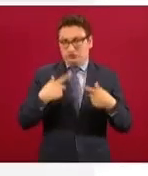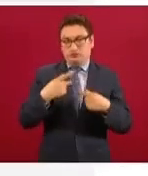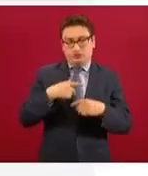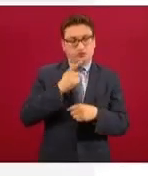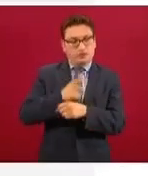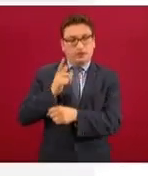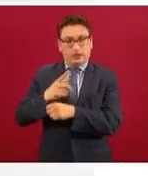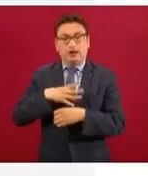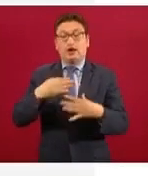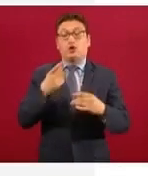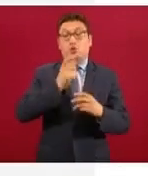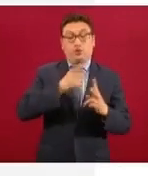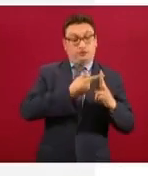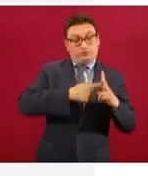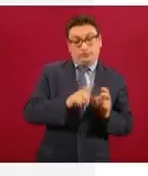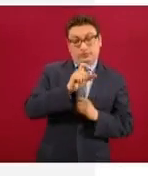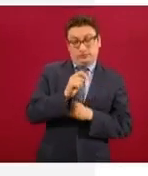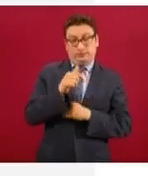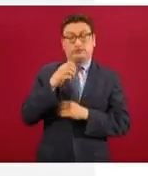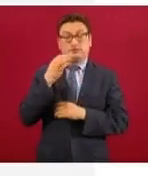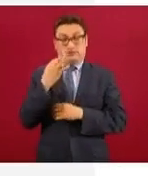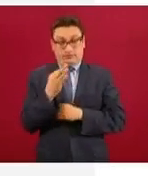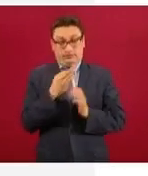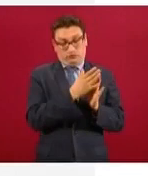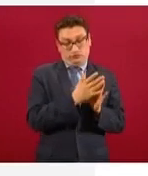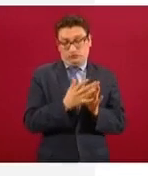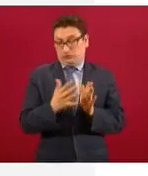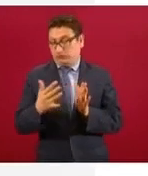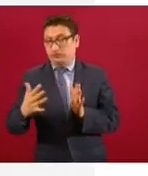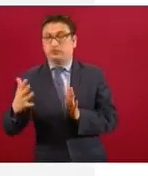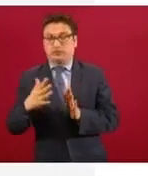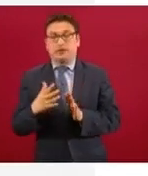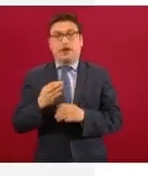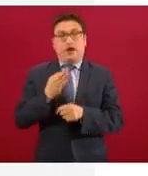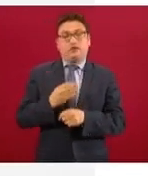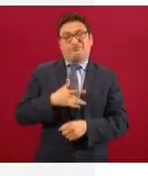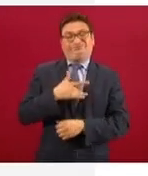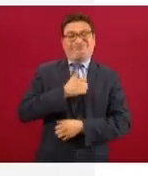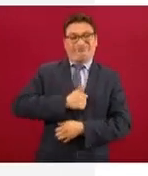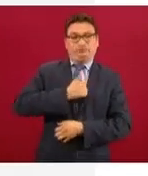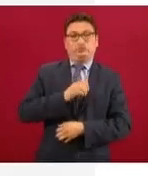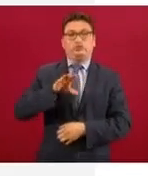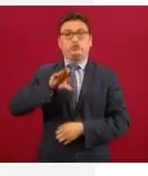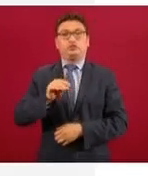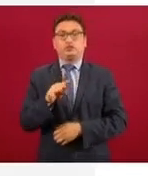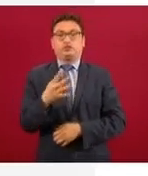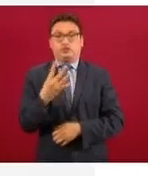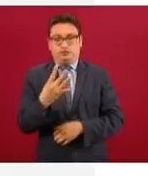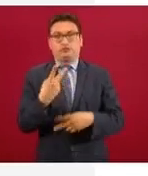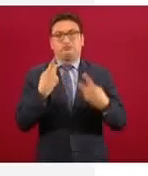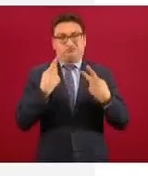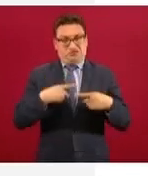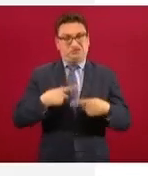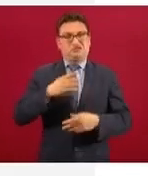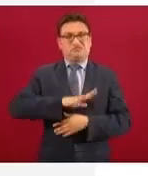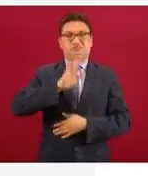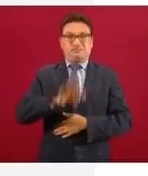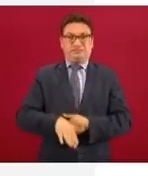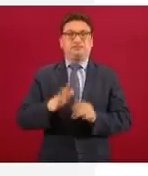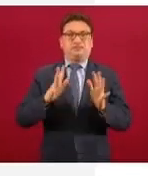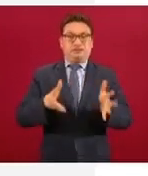epidemia, el 27 de febrero, y tenemos desafortunadamente ya 94 personas que han perdido la